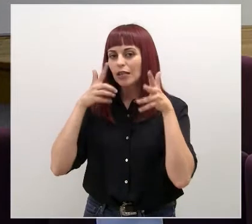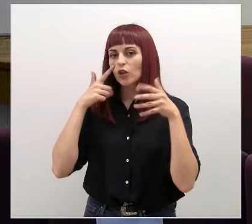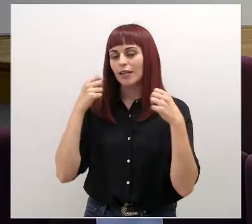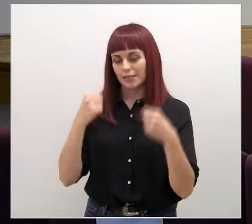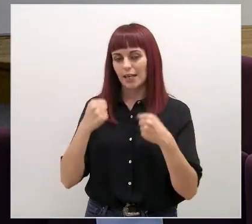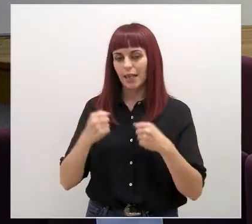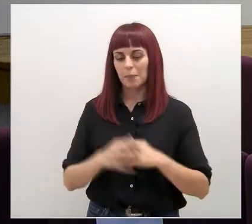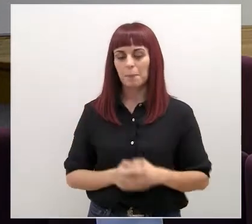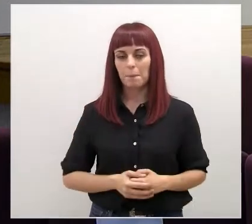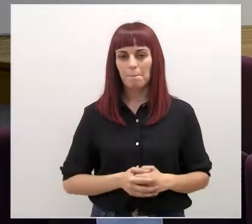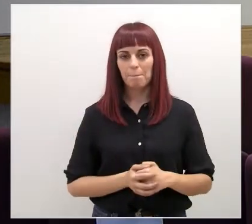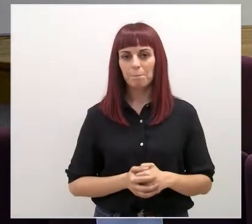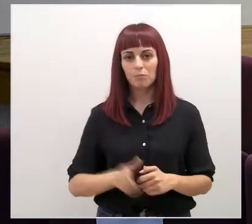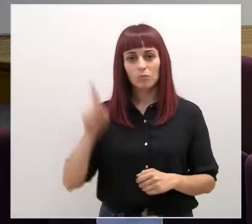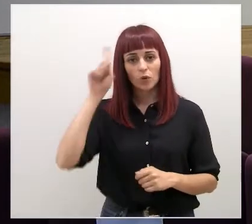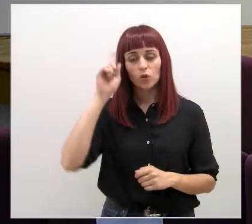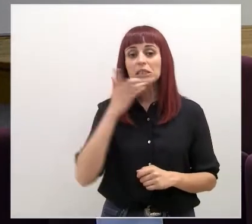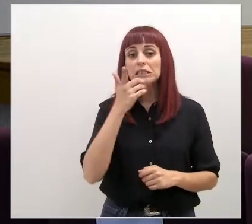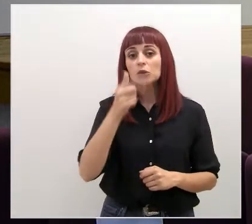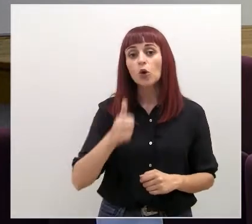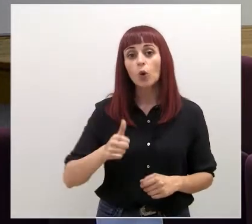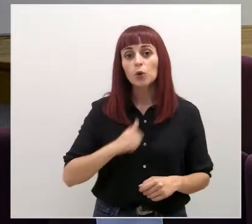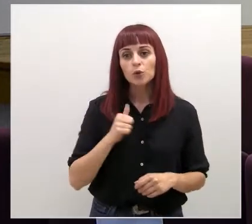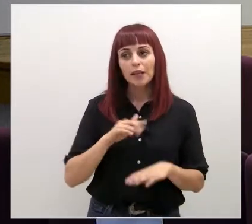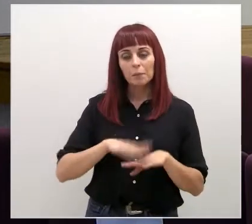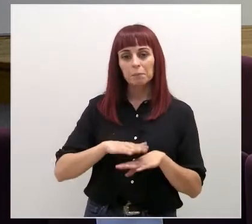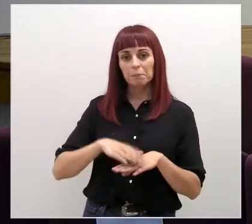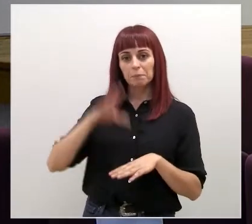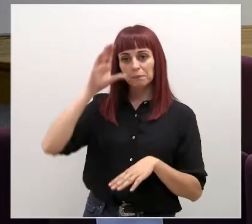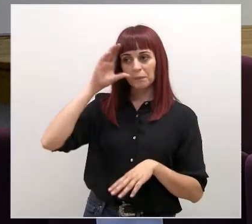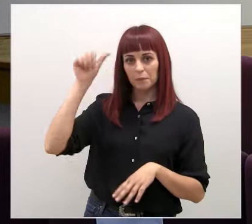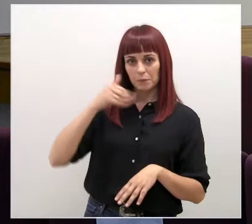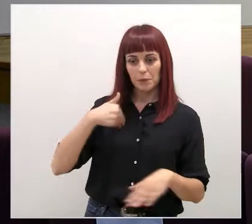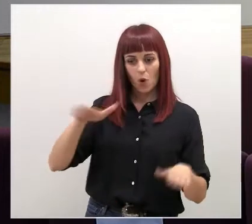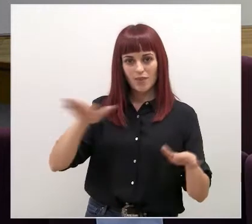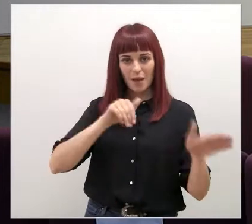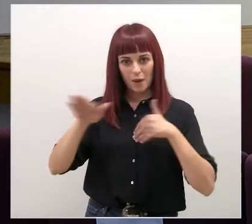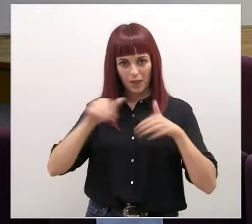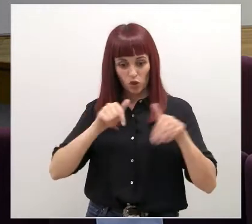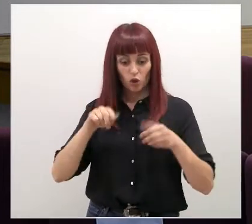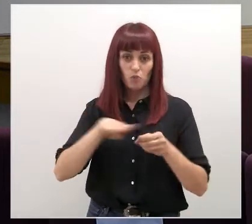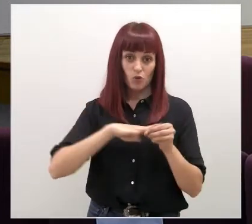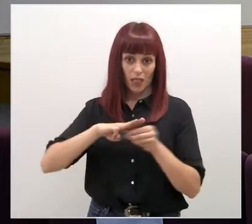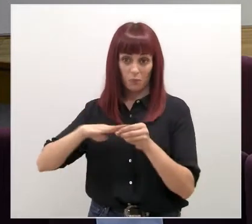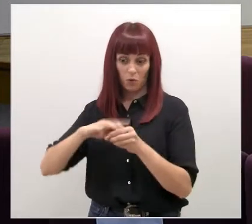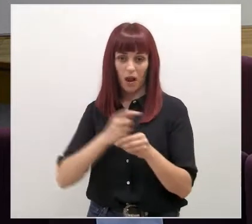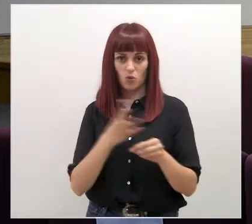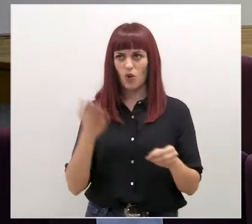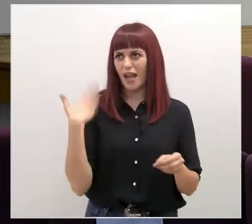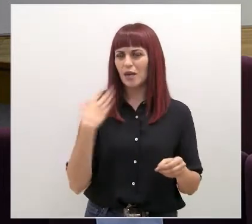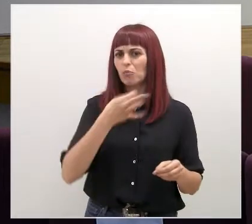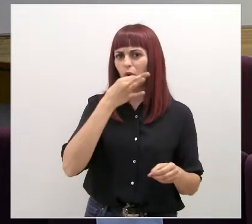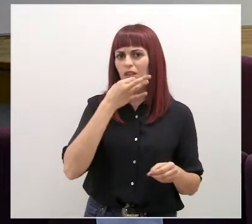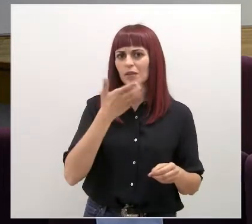de Salud. No sé si ha tenido oportunidad de escuchar el llamamiento que se ha hecho desde algunos municipios. El último, ayer por la tarde,